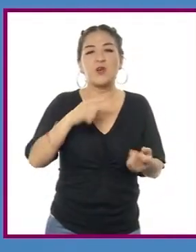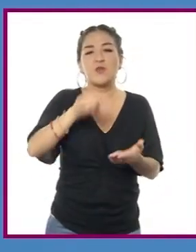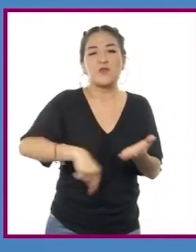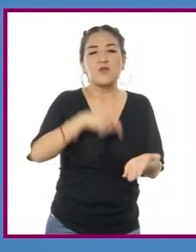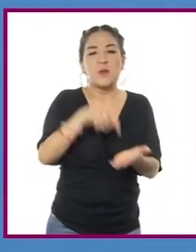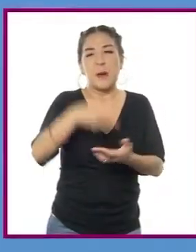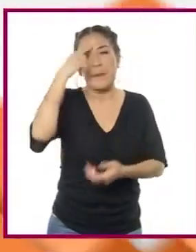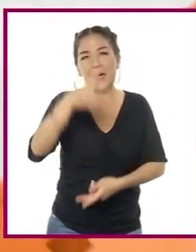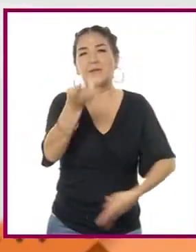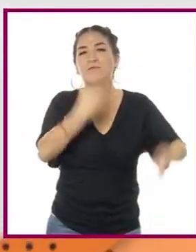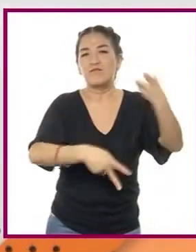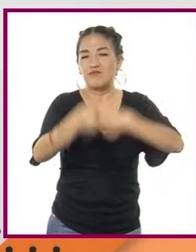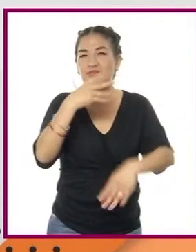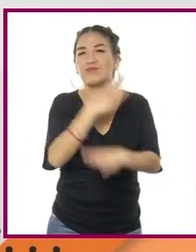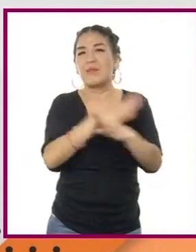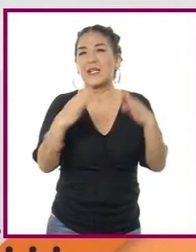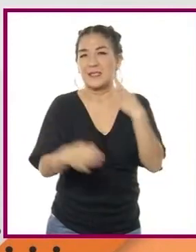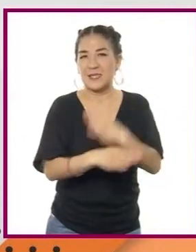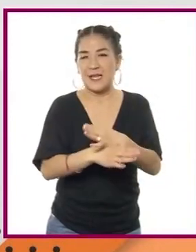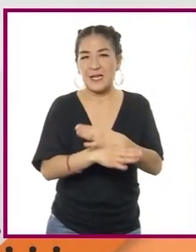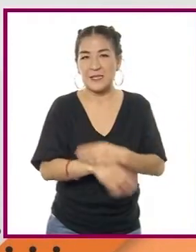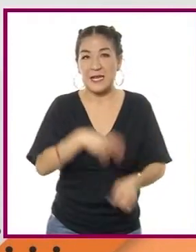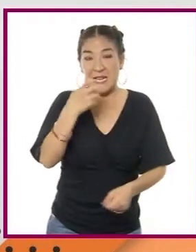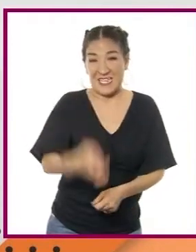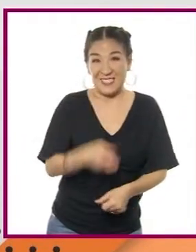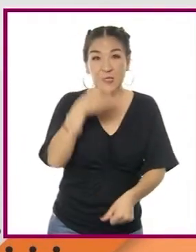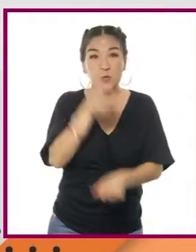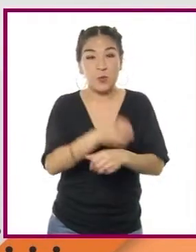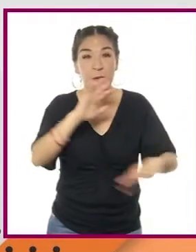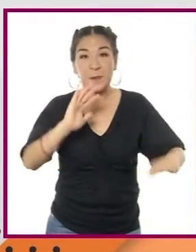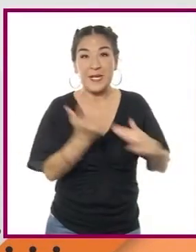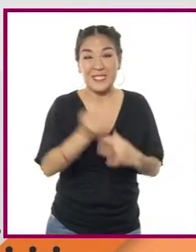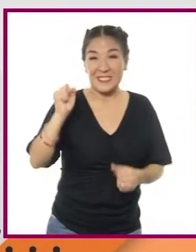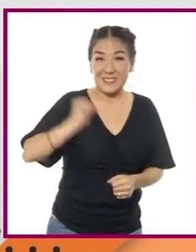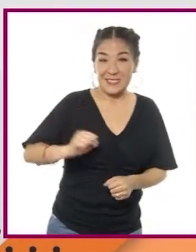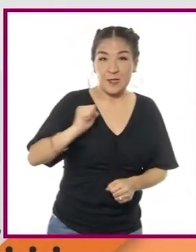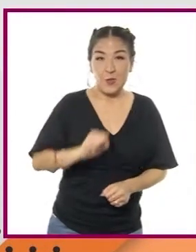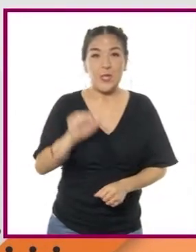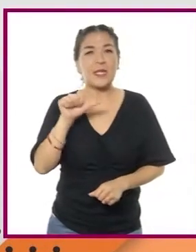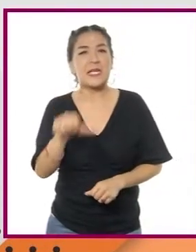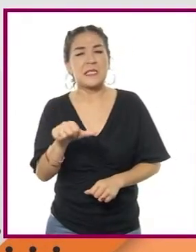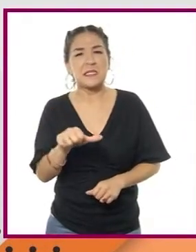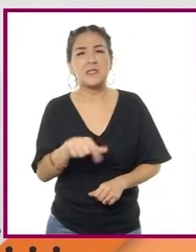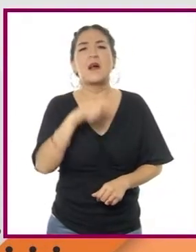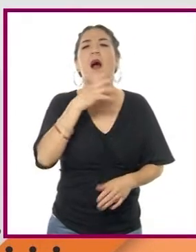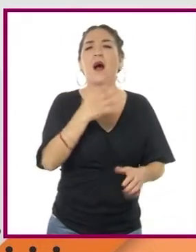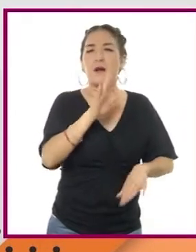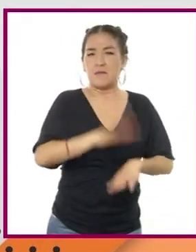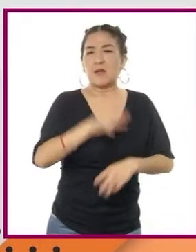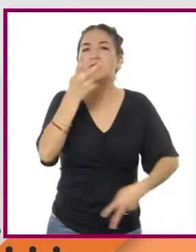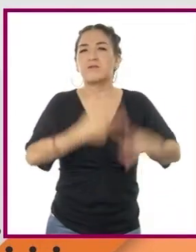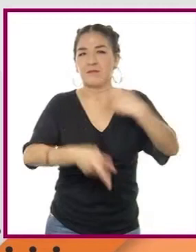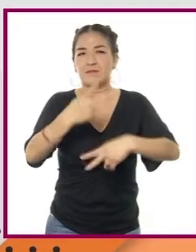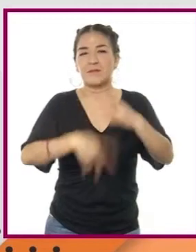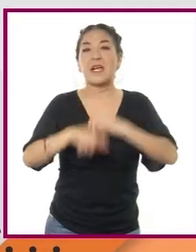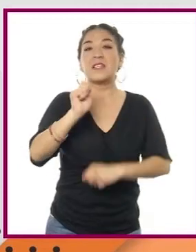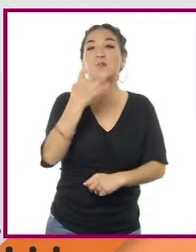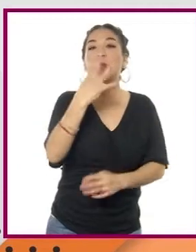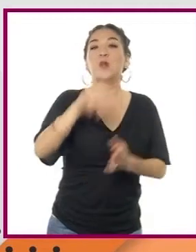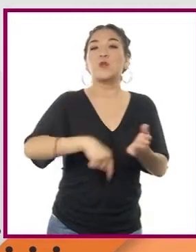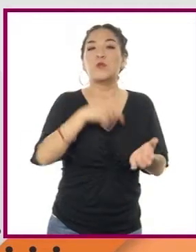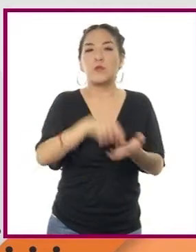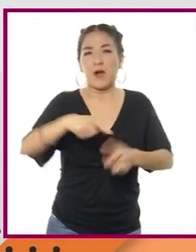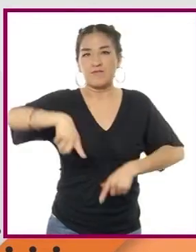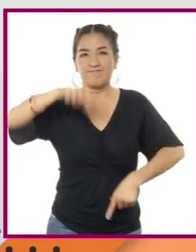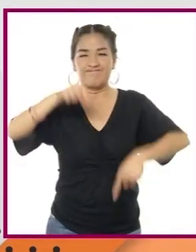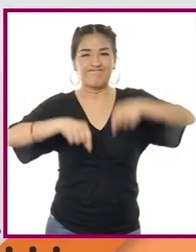de producción. Hacia la segunda mitad del siglo XVI se desarrollaron 4 grandes zonas